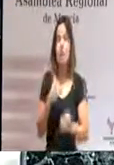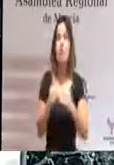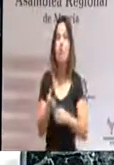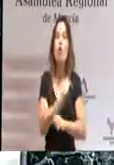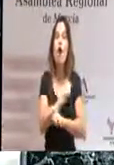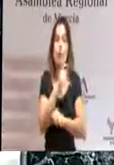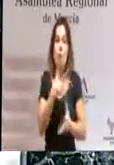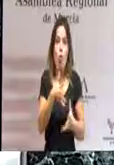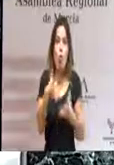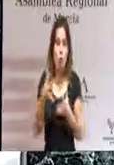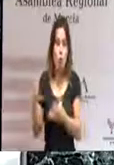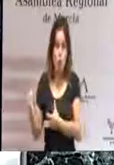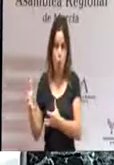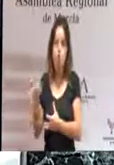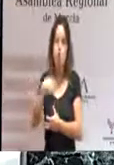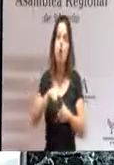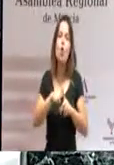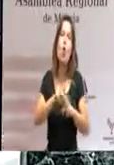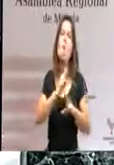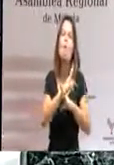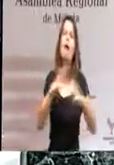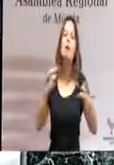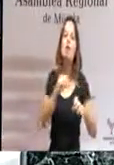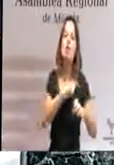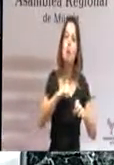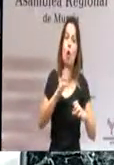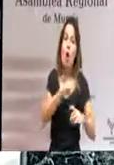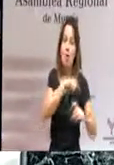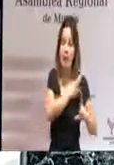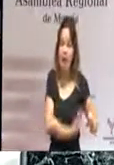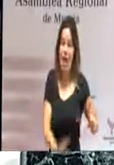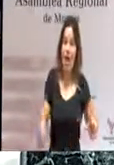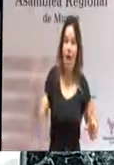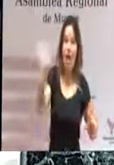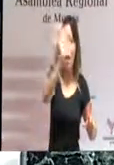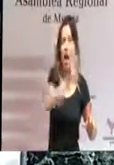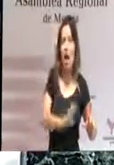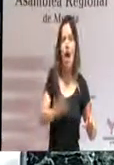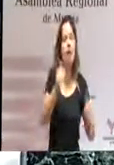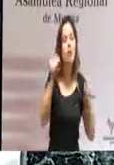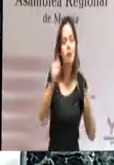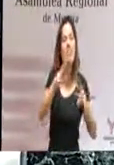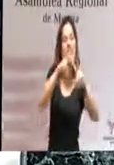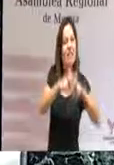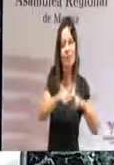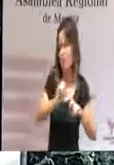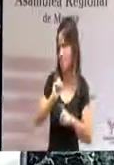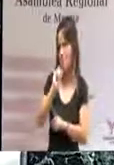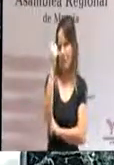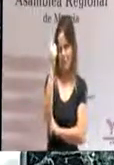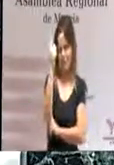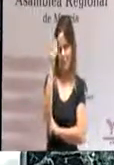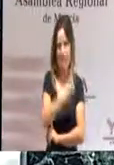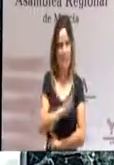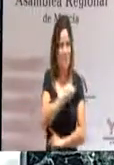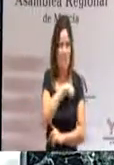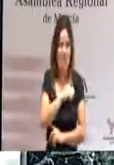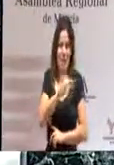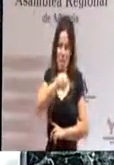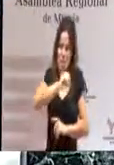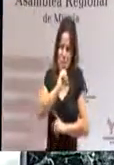su aprobación, somos el Parlamento Autonómico de España que más se dedica a investigar. Y lo más lamentable es